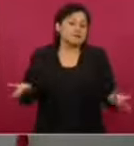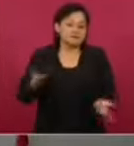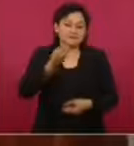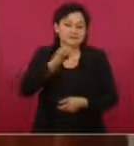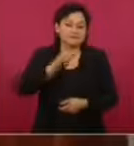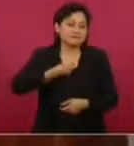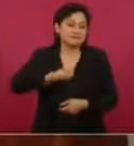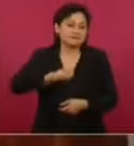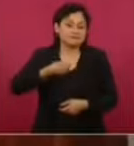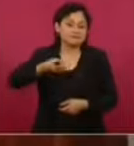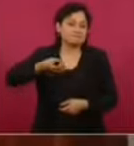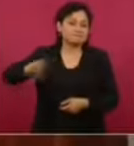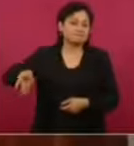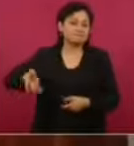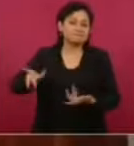pero a eso me refiero